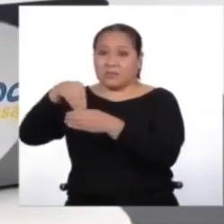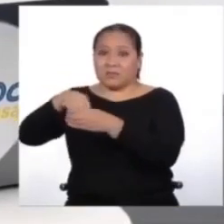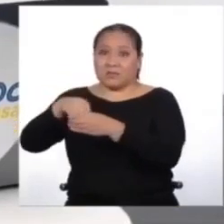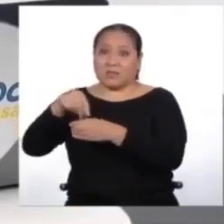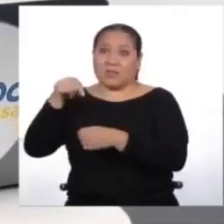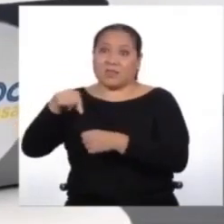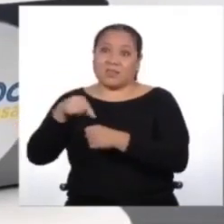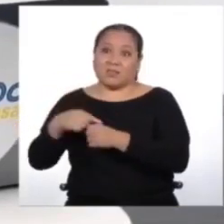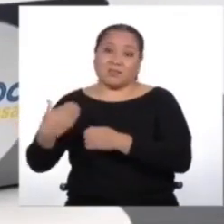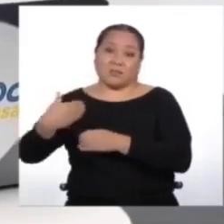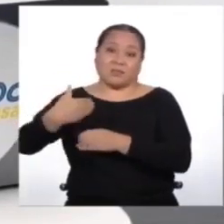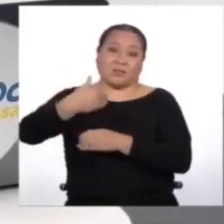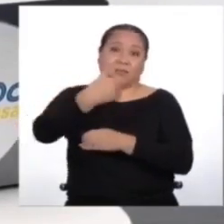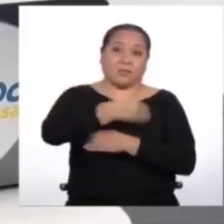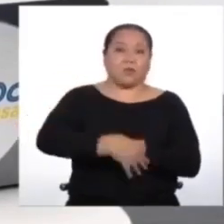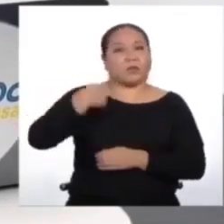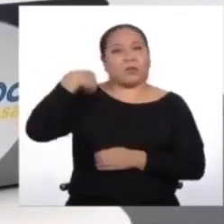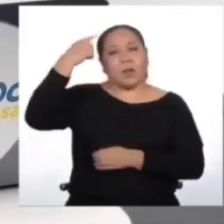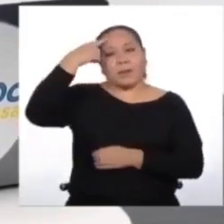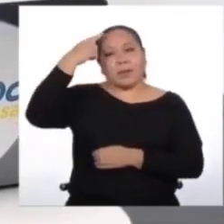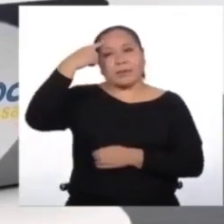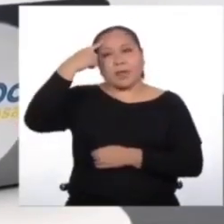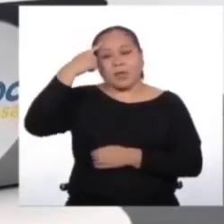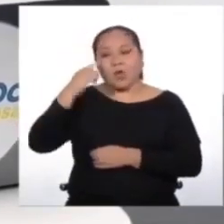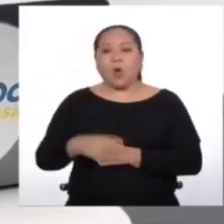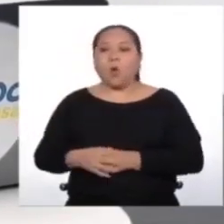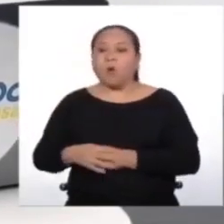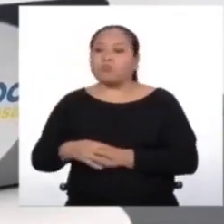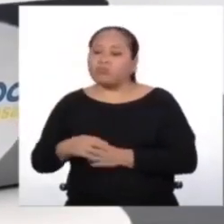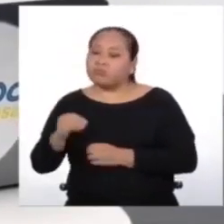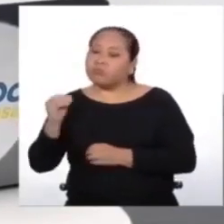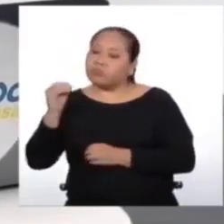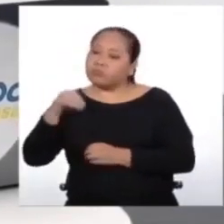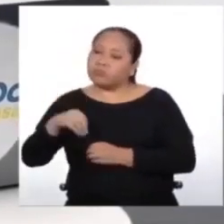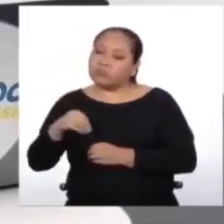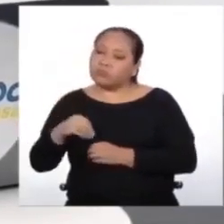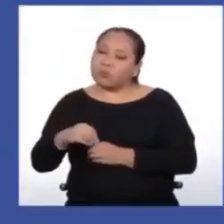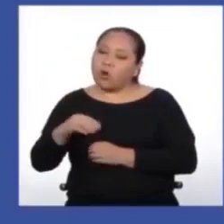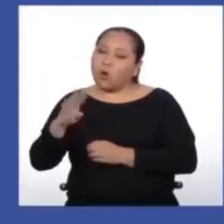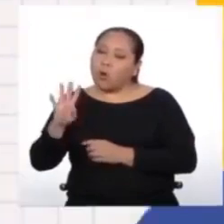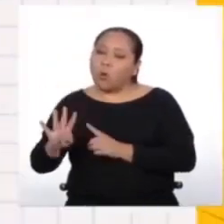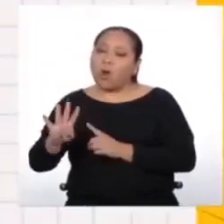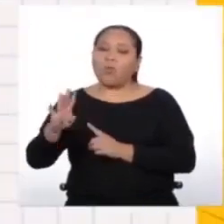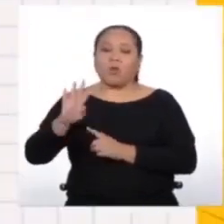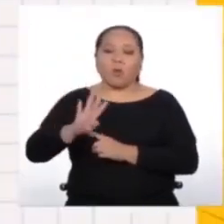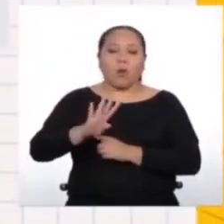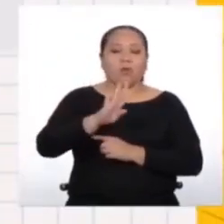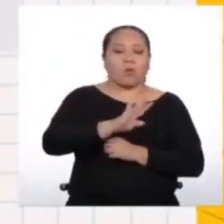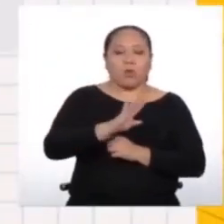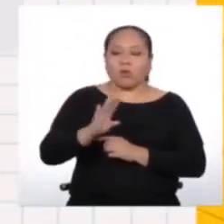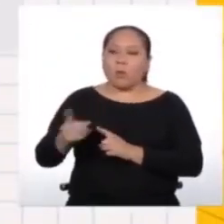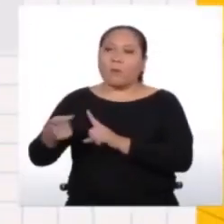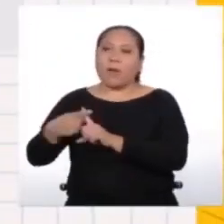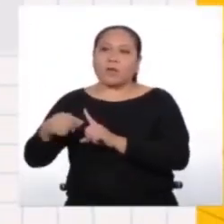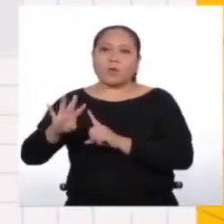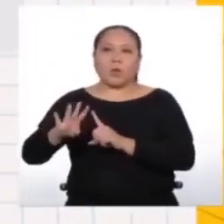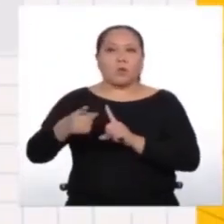la cuarentena he decidido ahorrar cada día 4 soles, la misma cantidad de soles cada día.